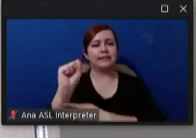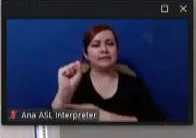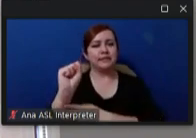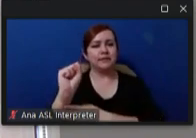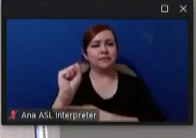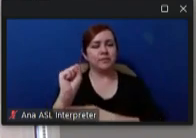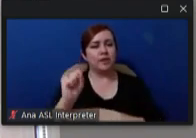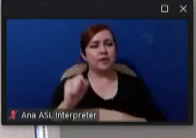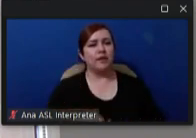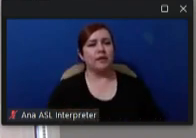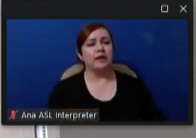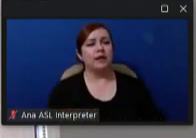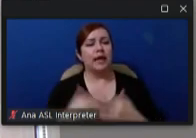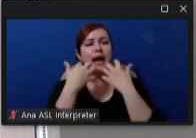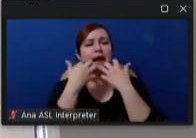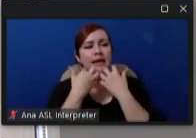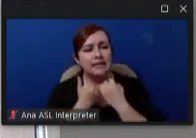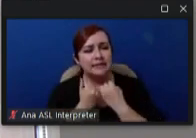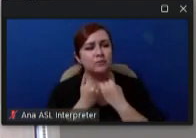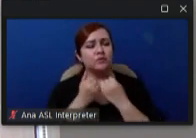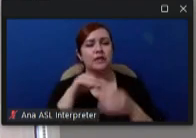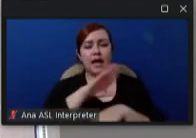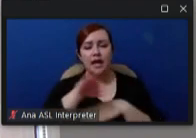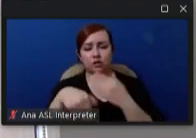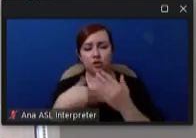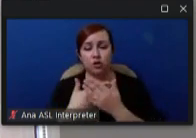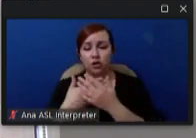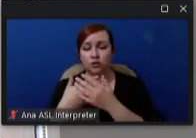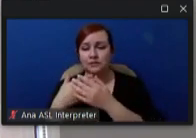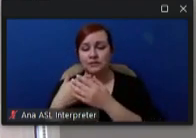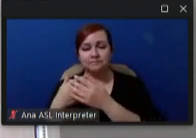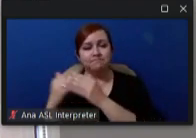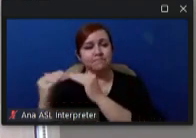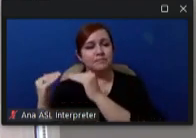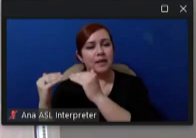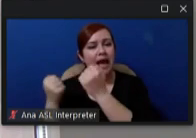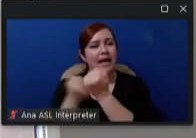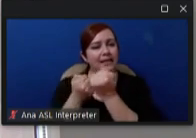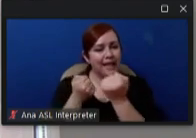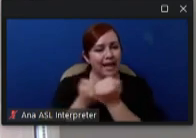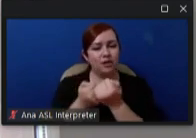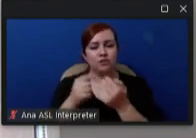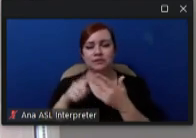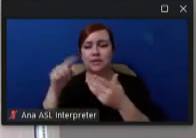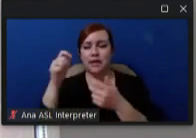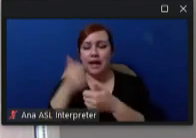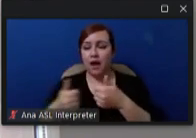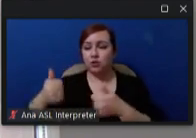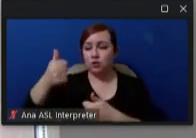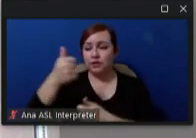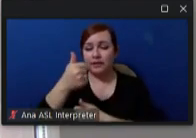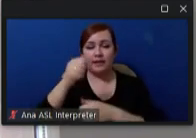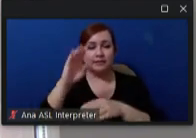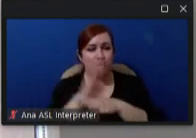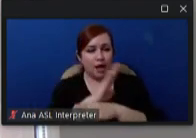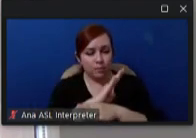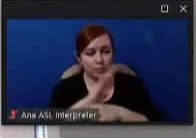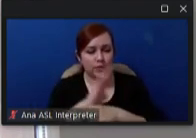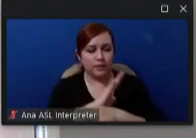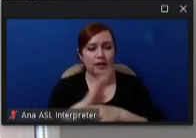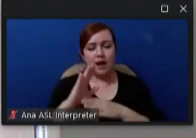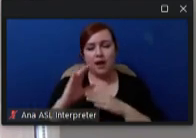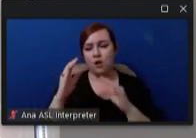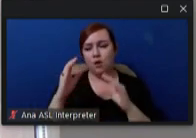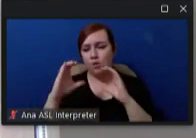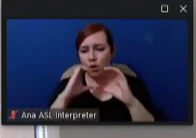nuestro agradecimiento a todos los aliados, a las autoridades, a las empresas, a los medios de comunicación y